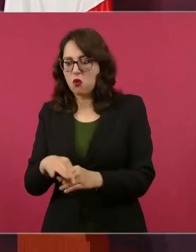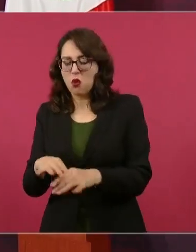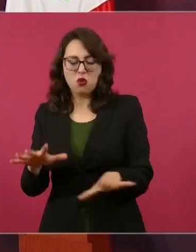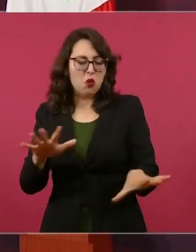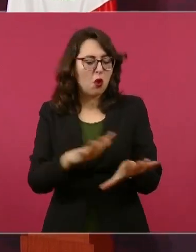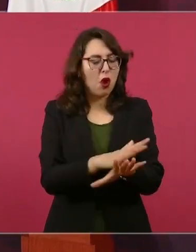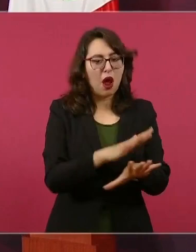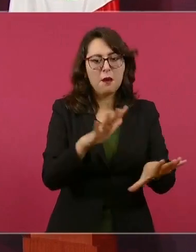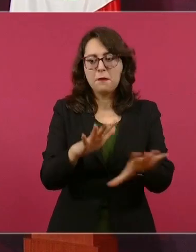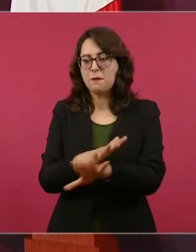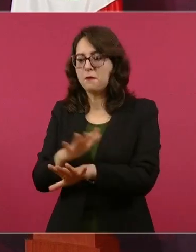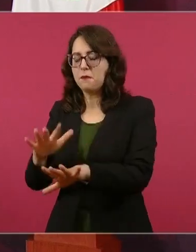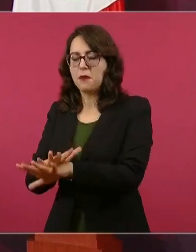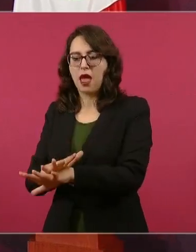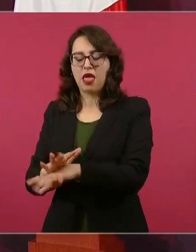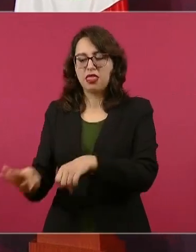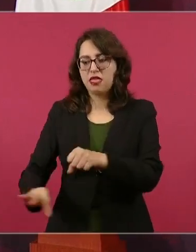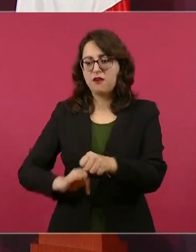él,